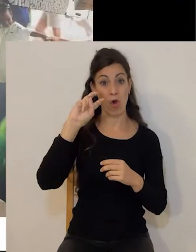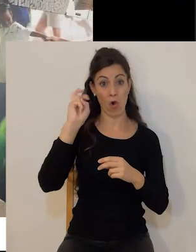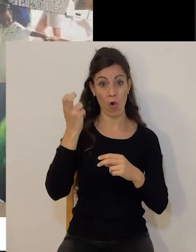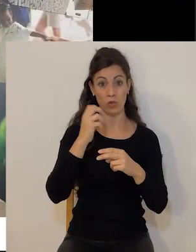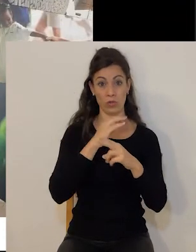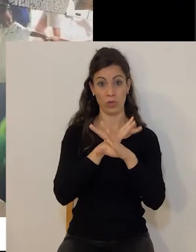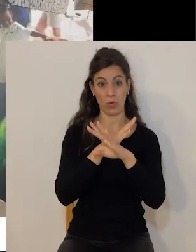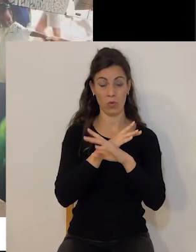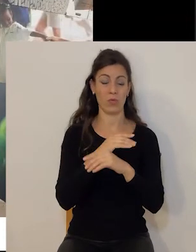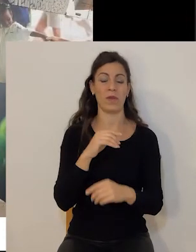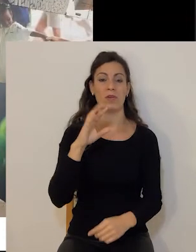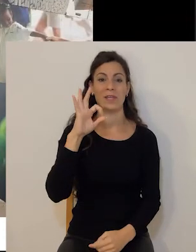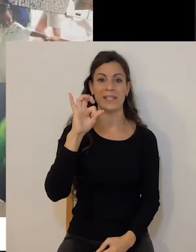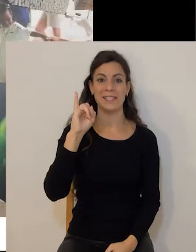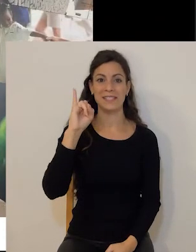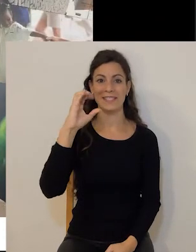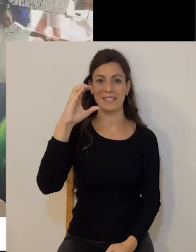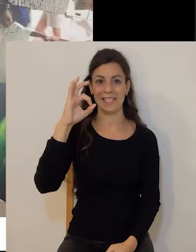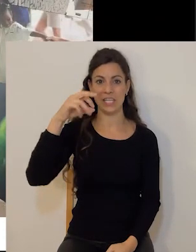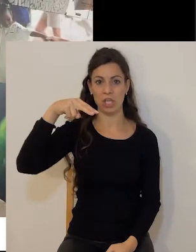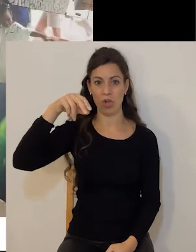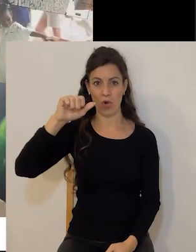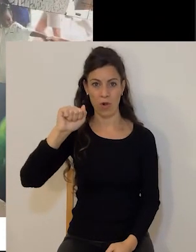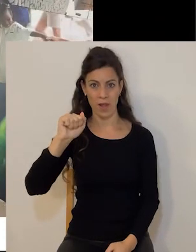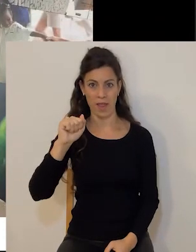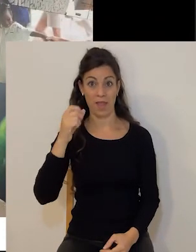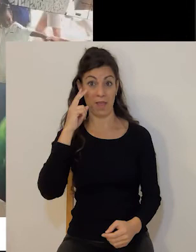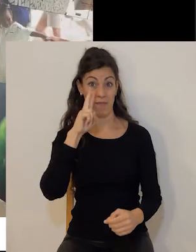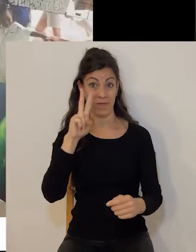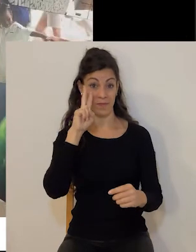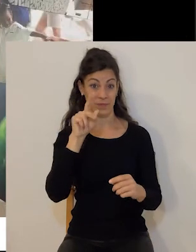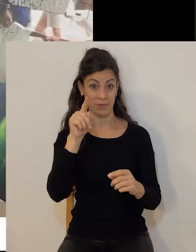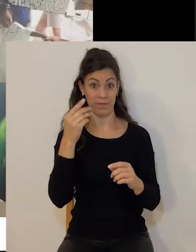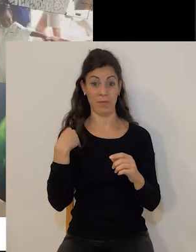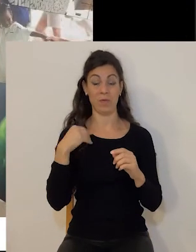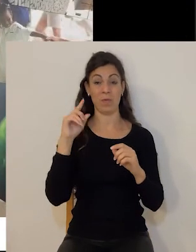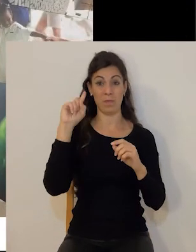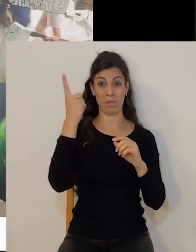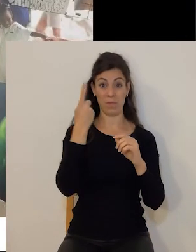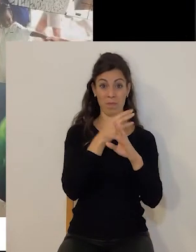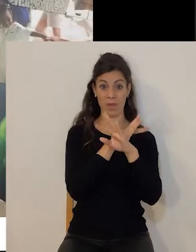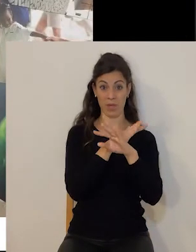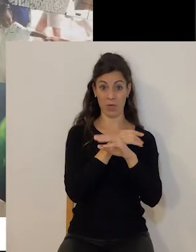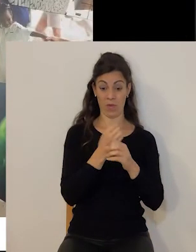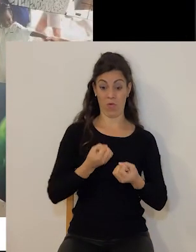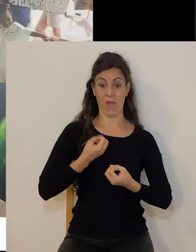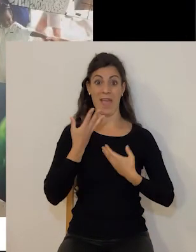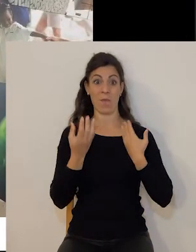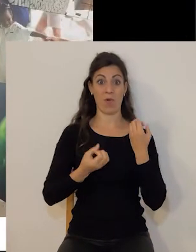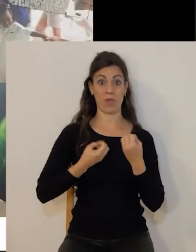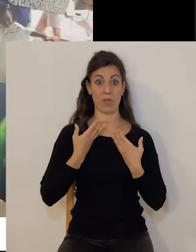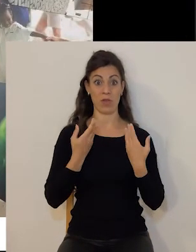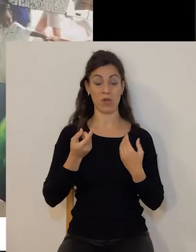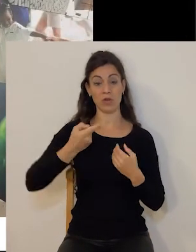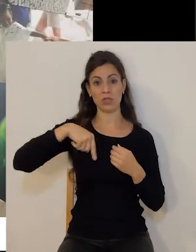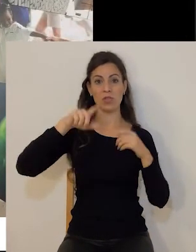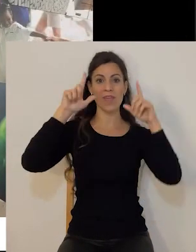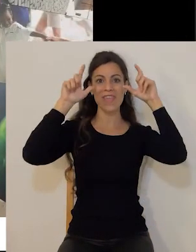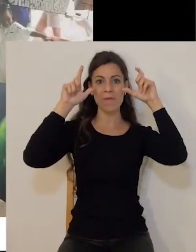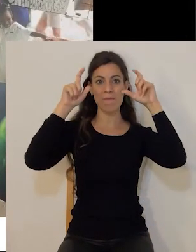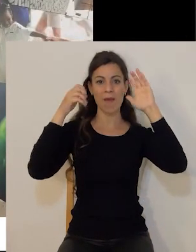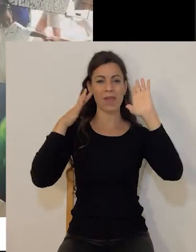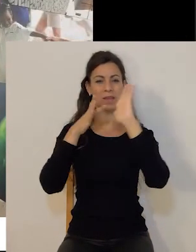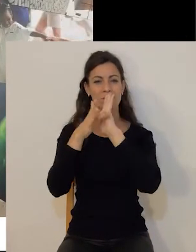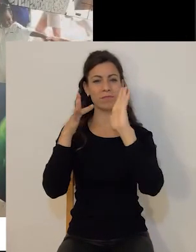son cartas para expresar. Y fijaros, con el primer juego de emoción podemos describir una imagen y